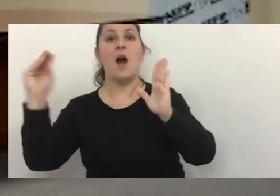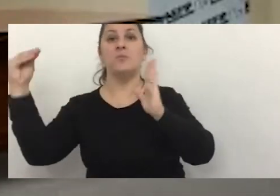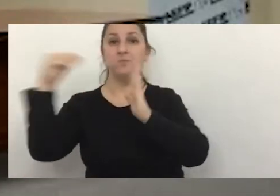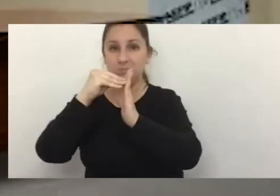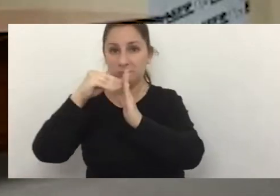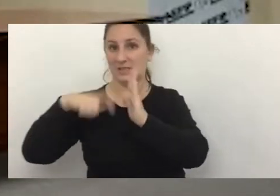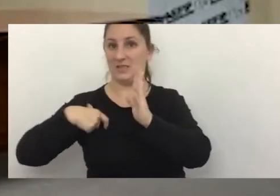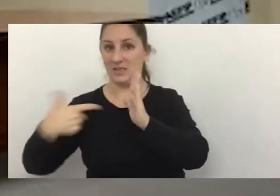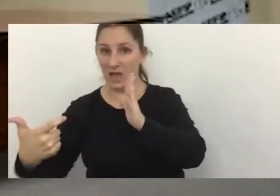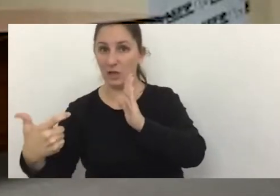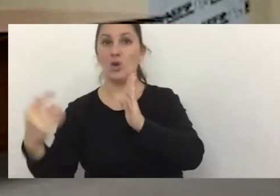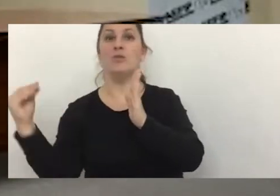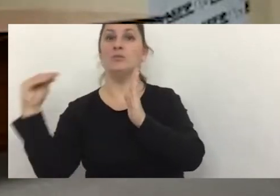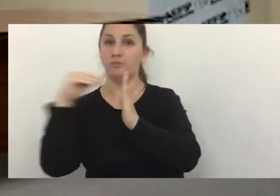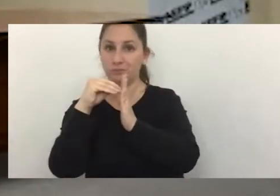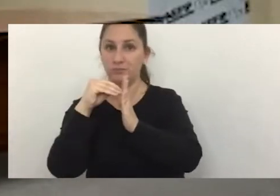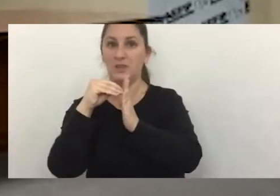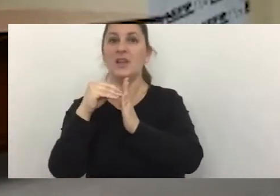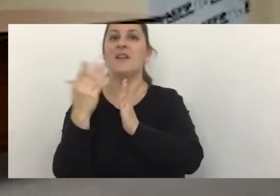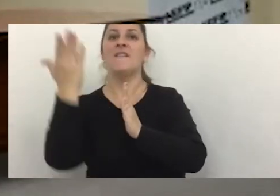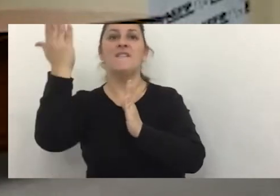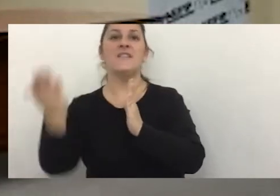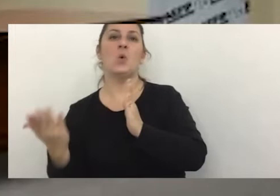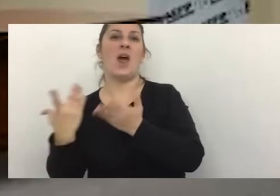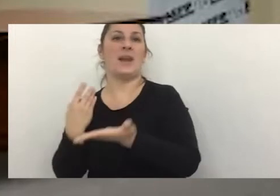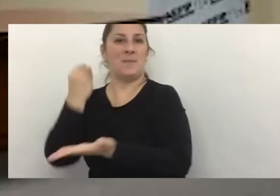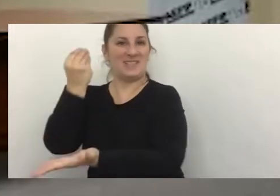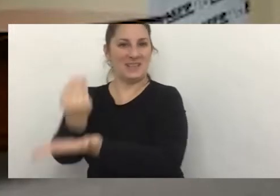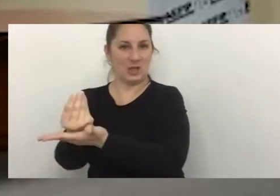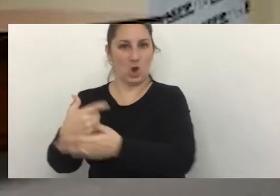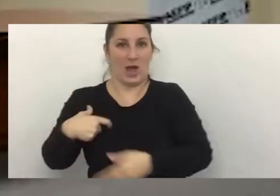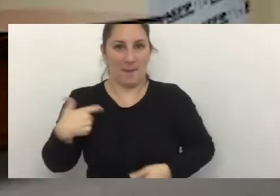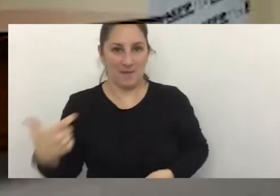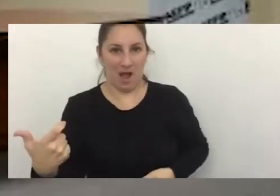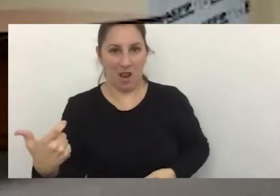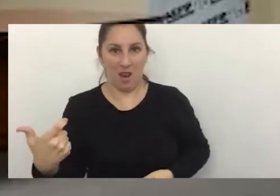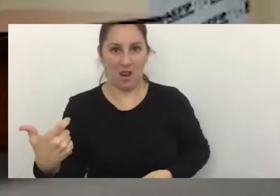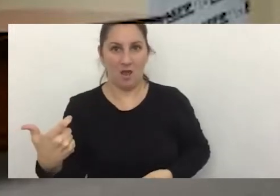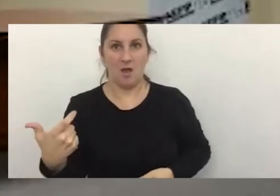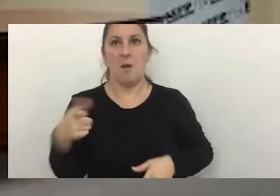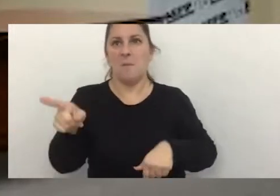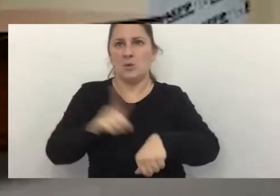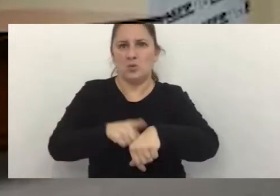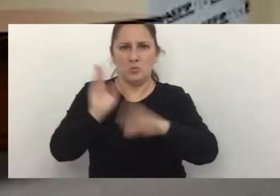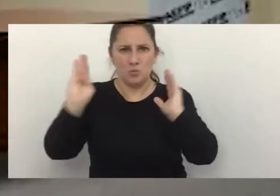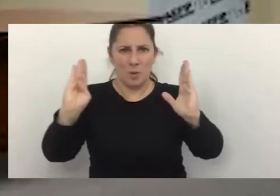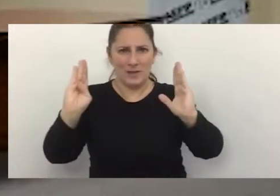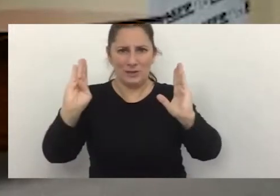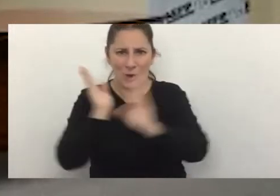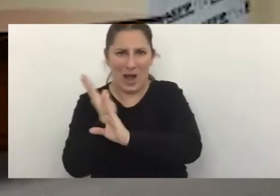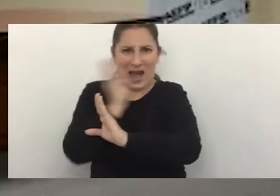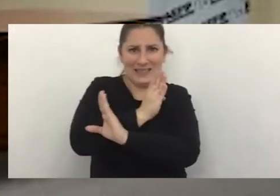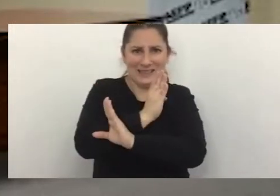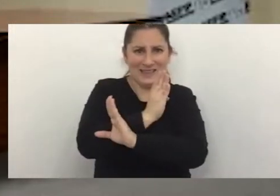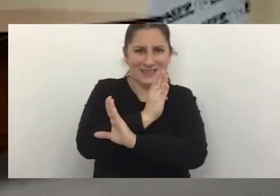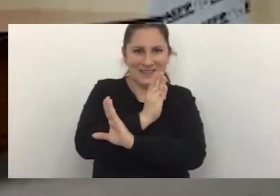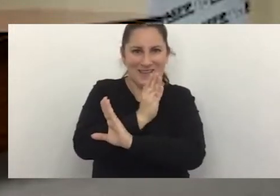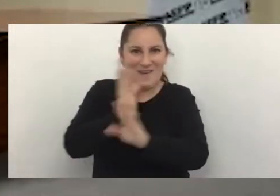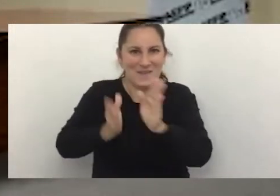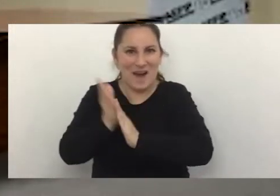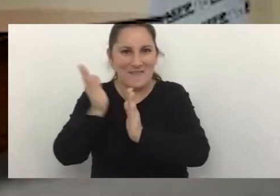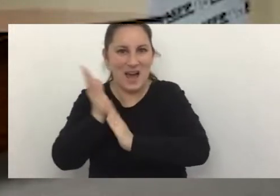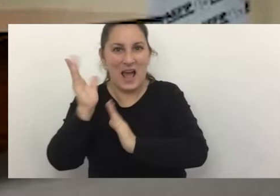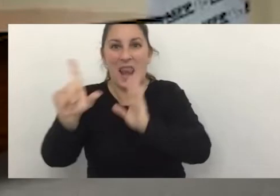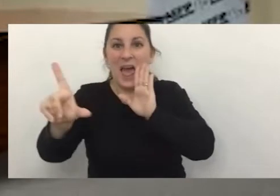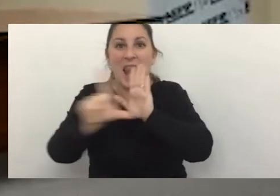que aparecen las figuras de representación. Pero acá estaban en un momento previo. Es decir, que la ley sindical no le